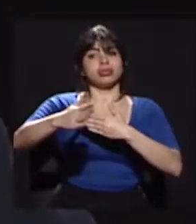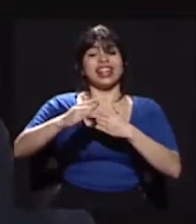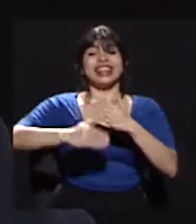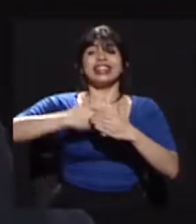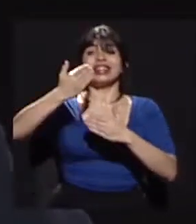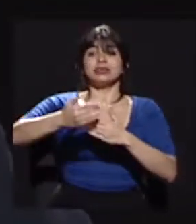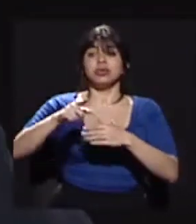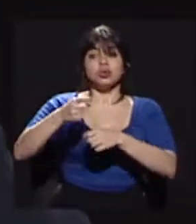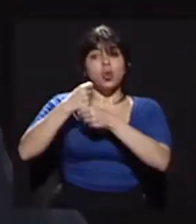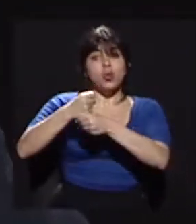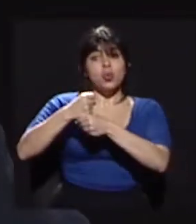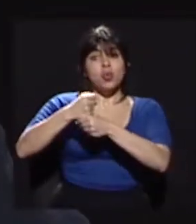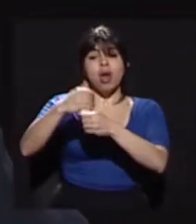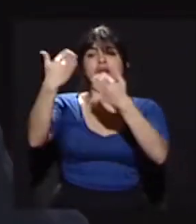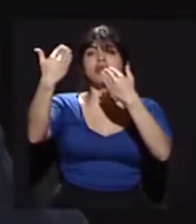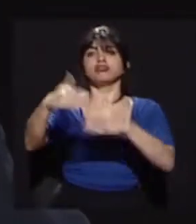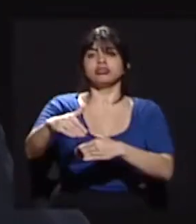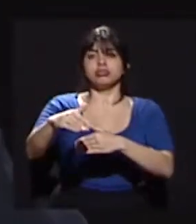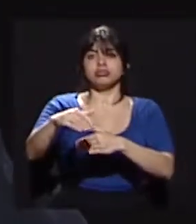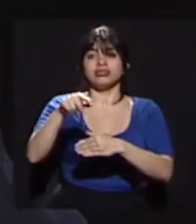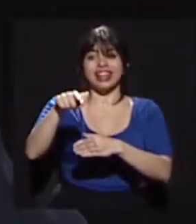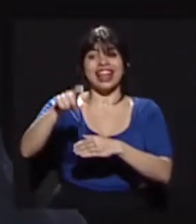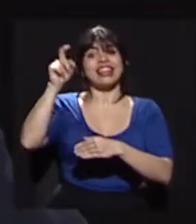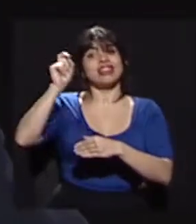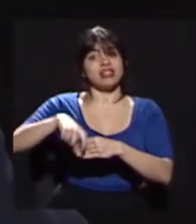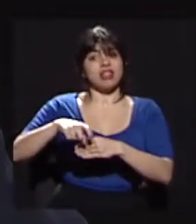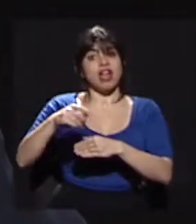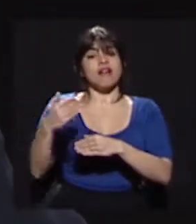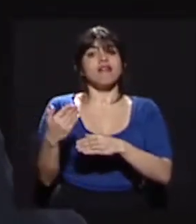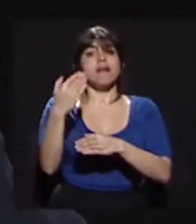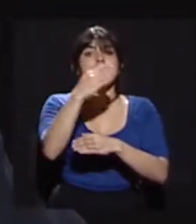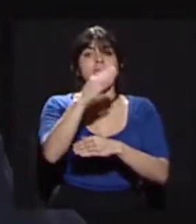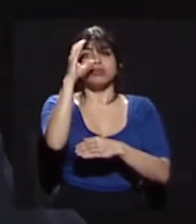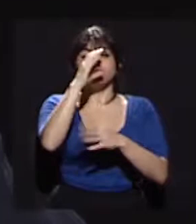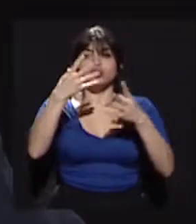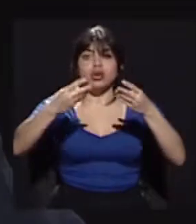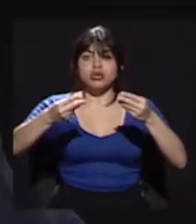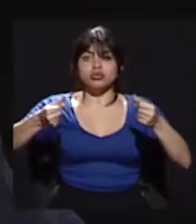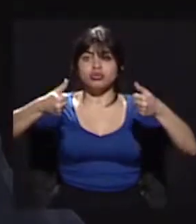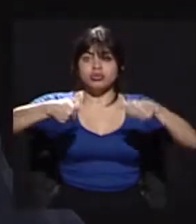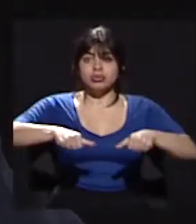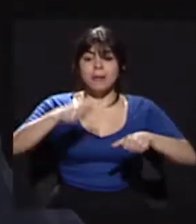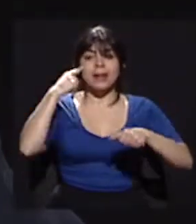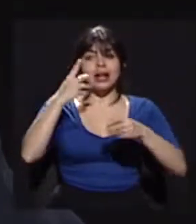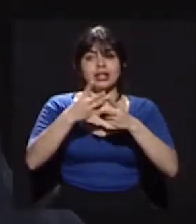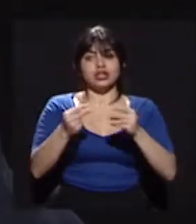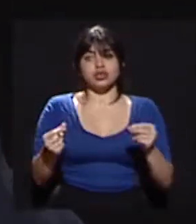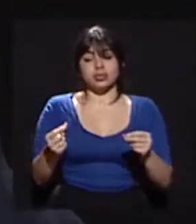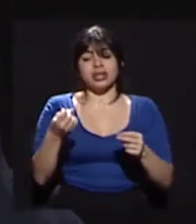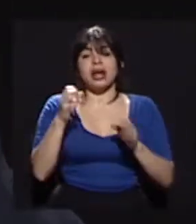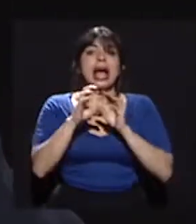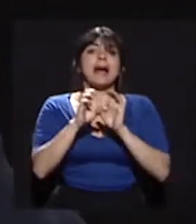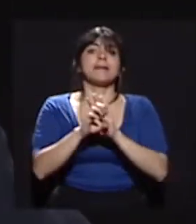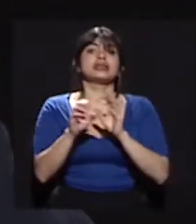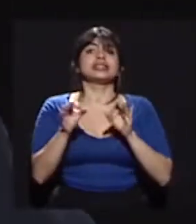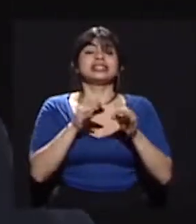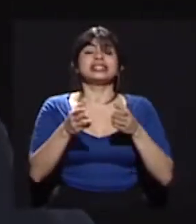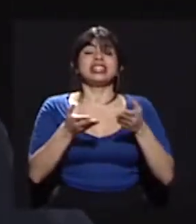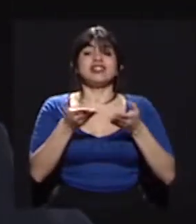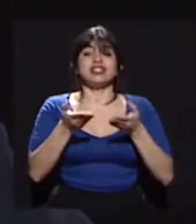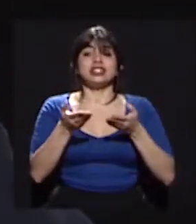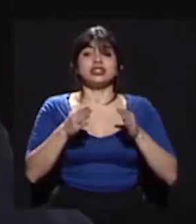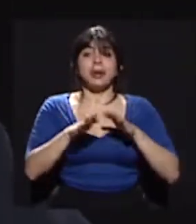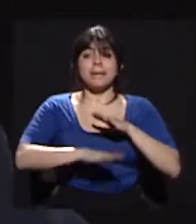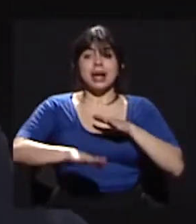tener una duración relativamente acotada tras la cual va a tener que ir a la conciliación y también para resolverse en el caso de servicios esenciales se están